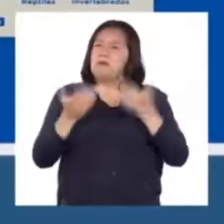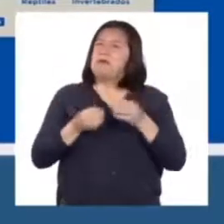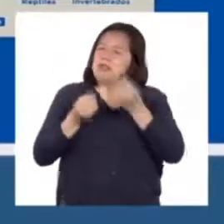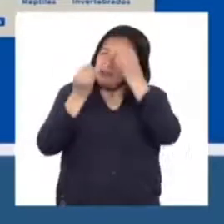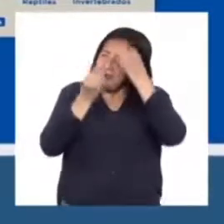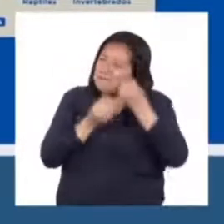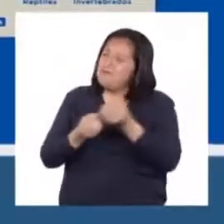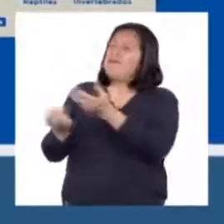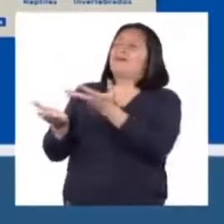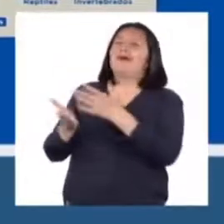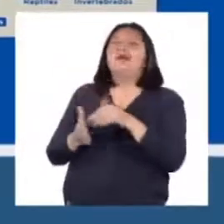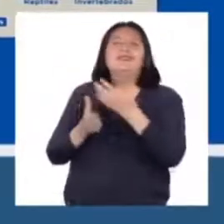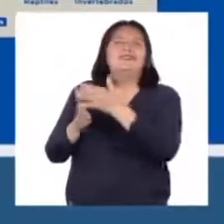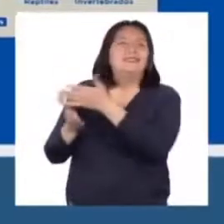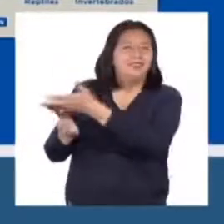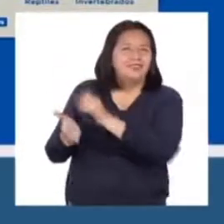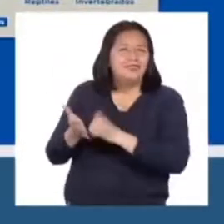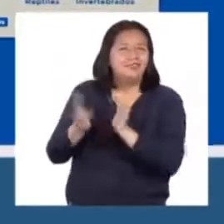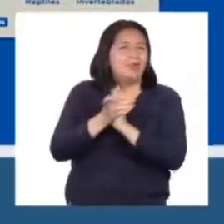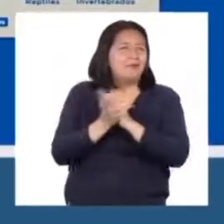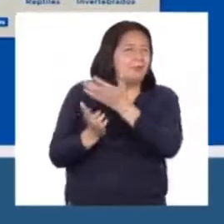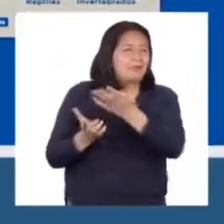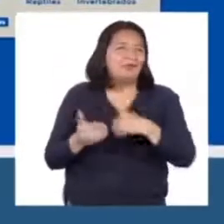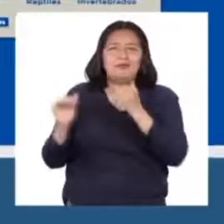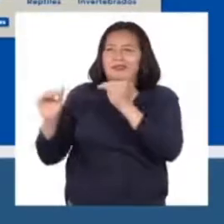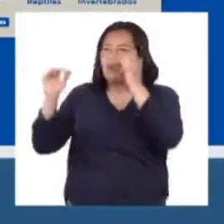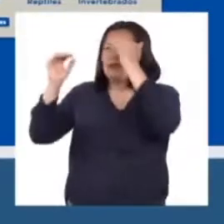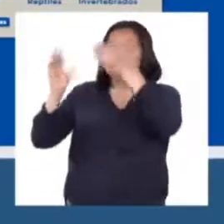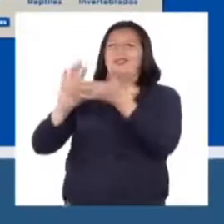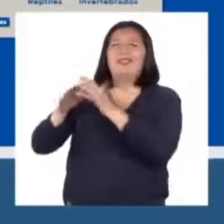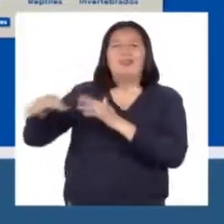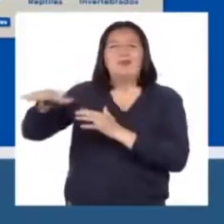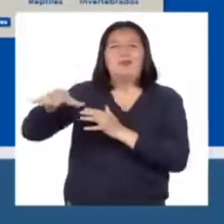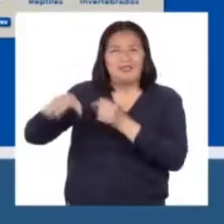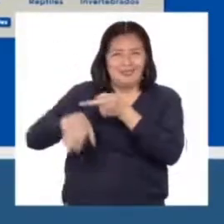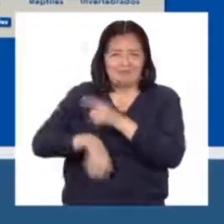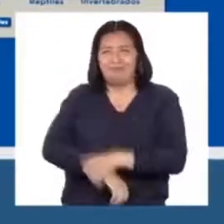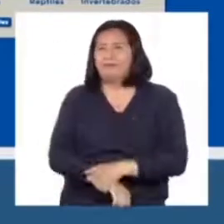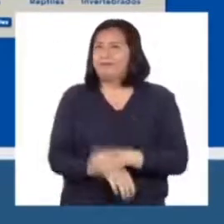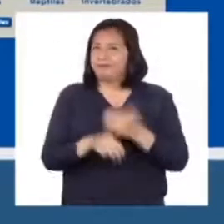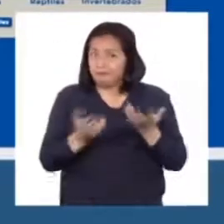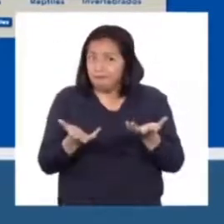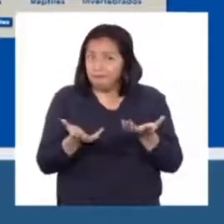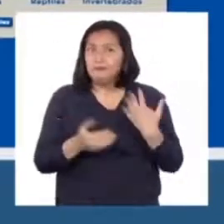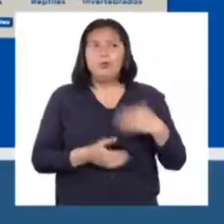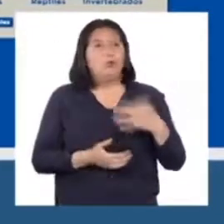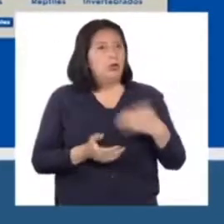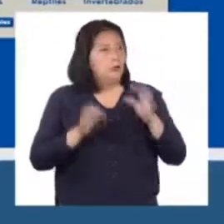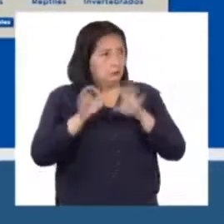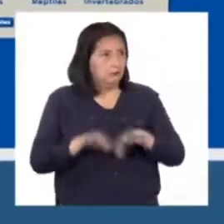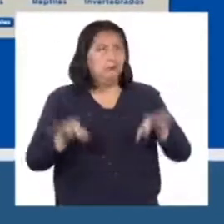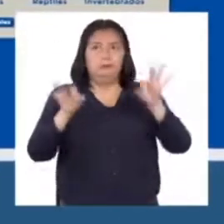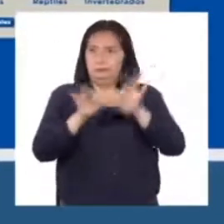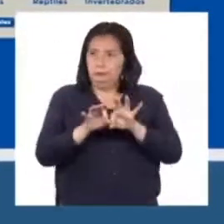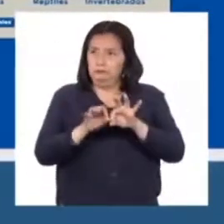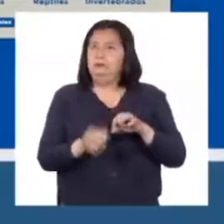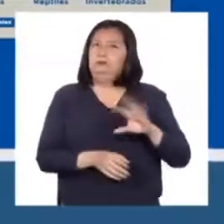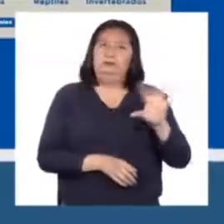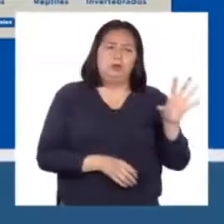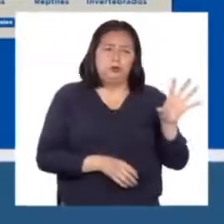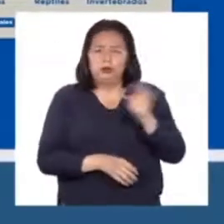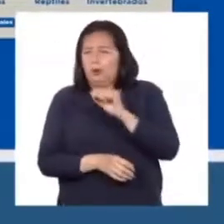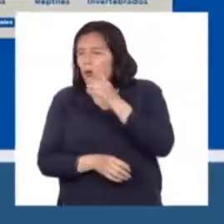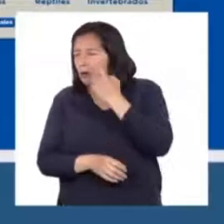compartir estos datos con todos sus compañeros y adultos en su comunidad. Es muy importante que todas y